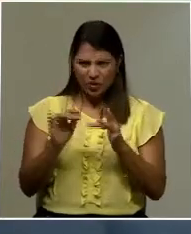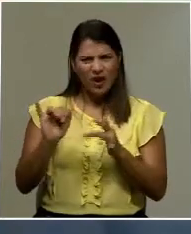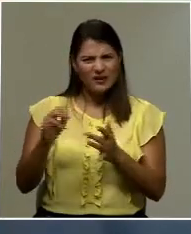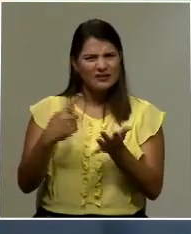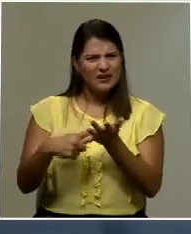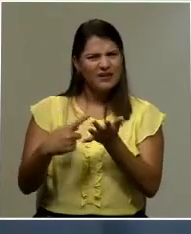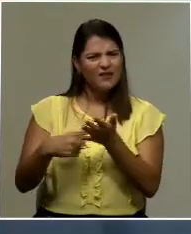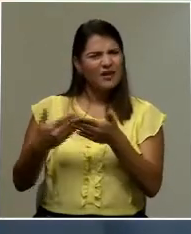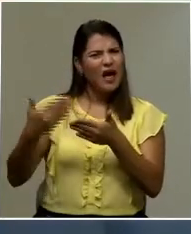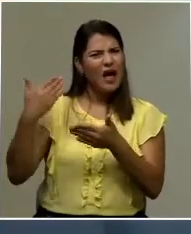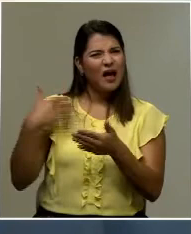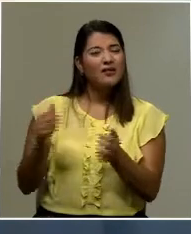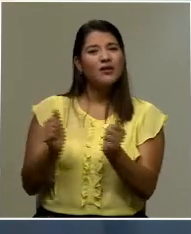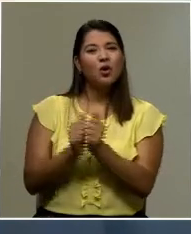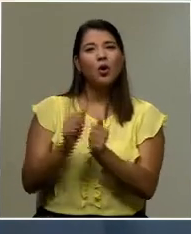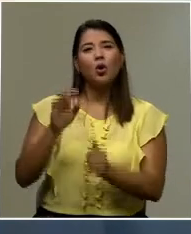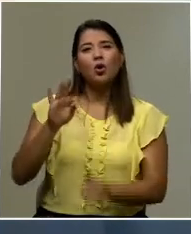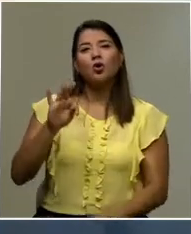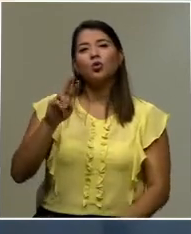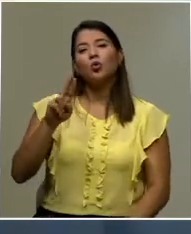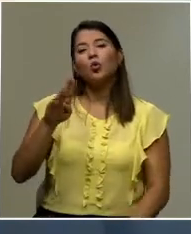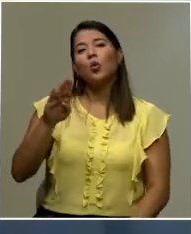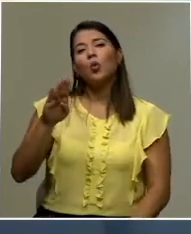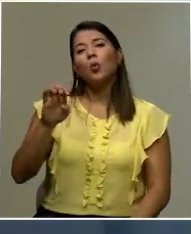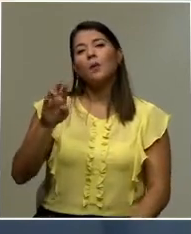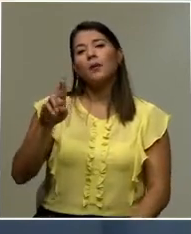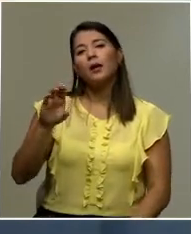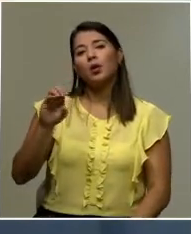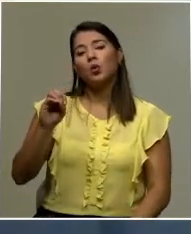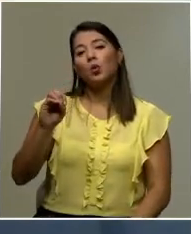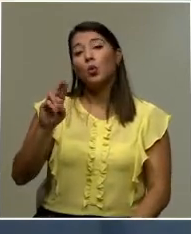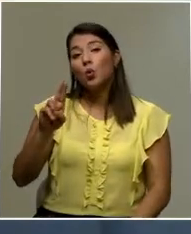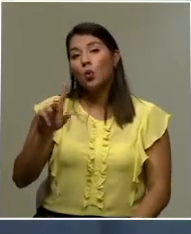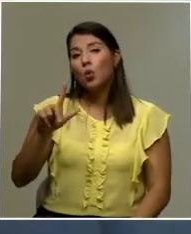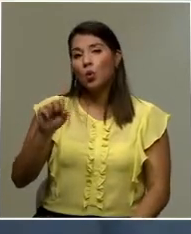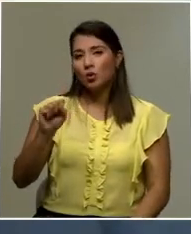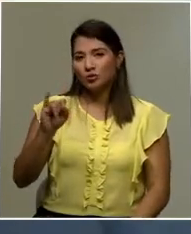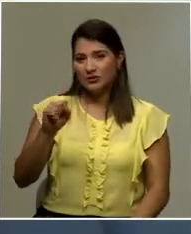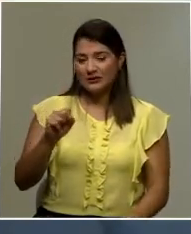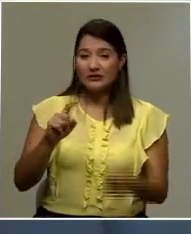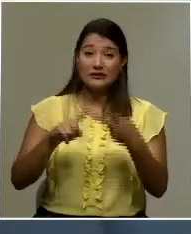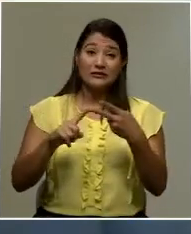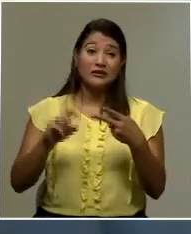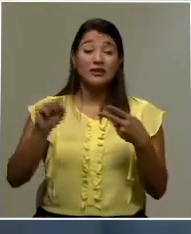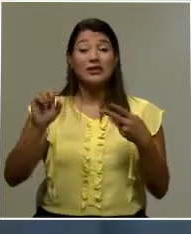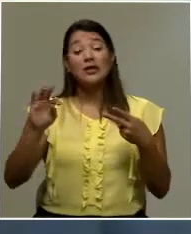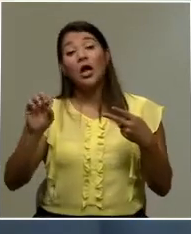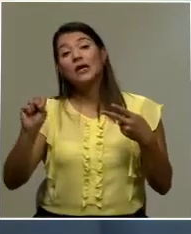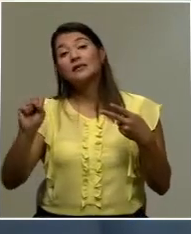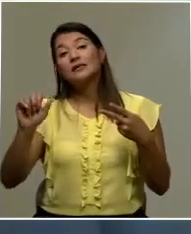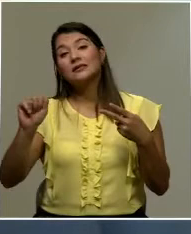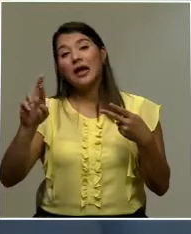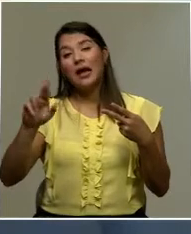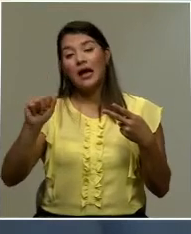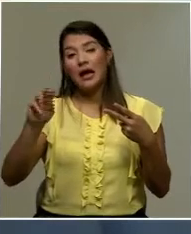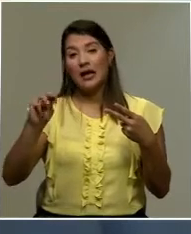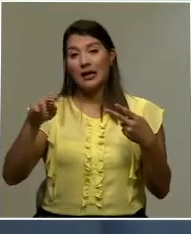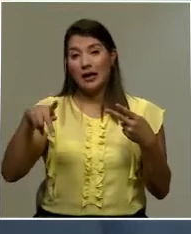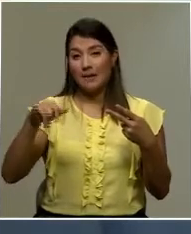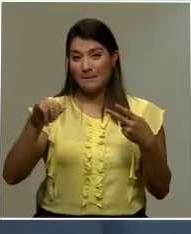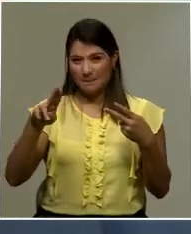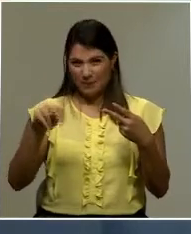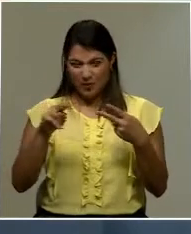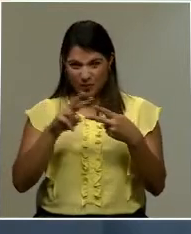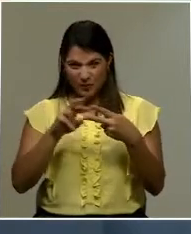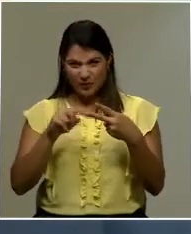en la época de la tuberculosis y también con el sarampión. ¿Por qué ahora que eso ya estaba